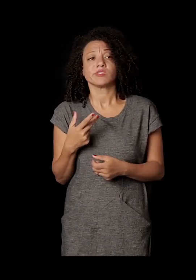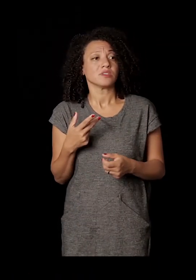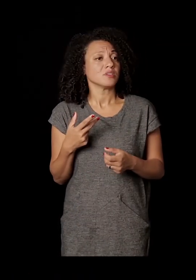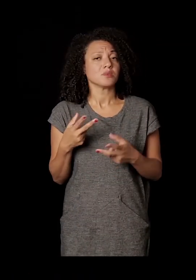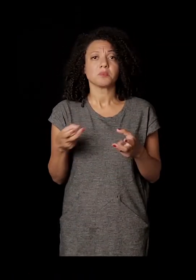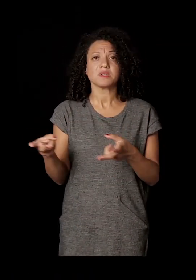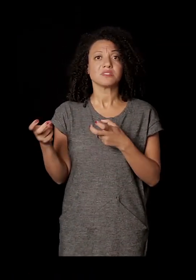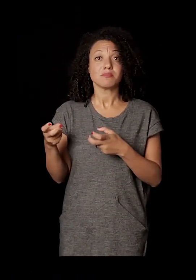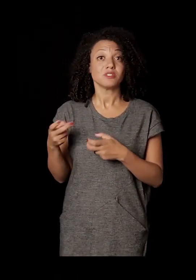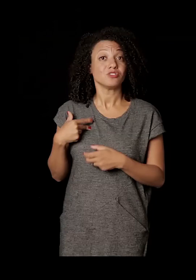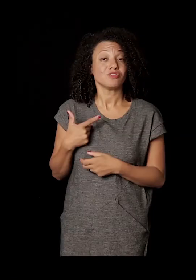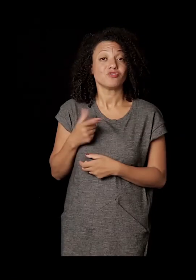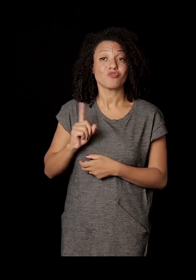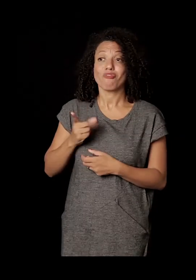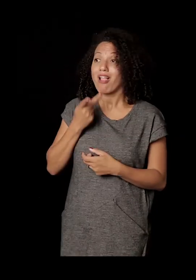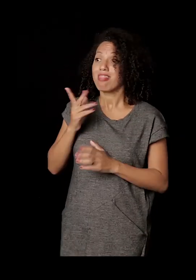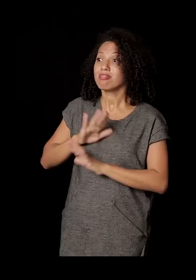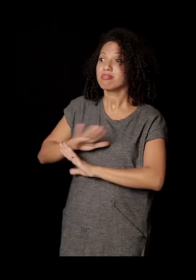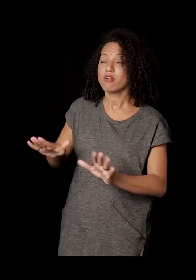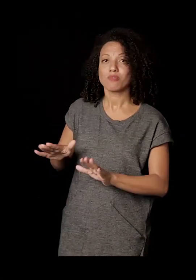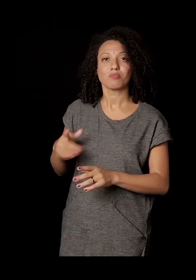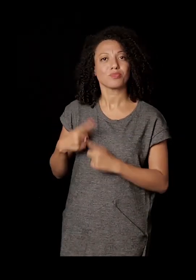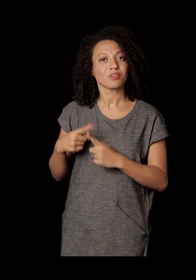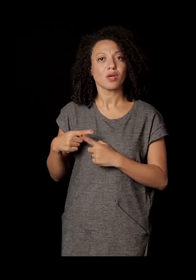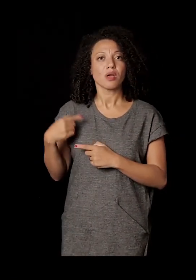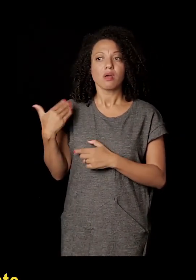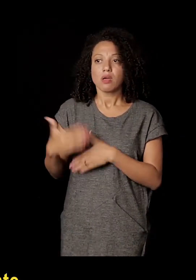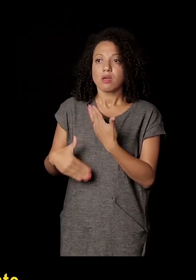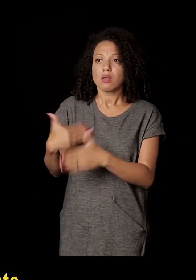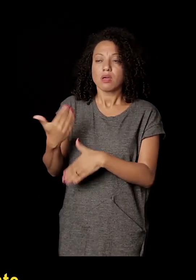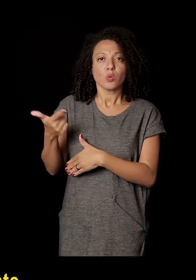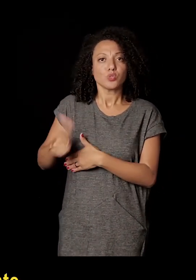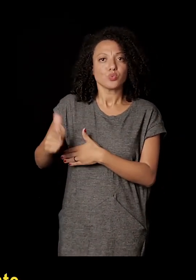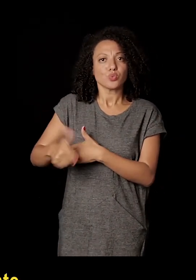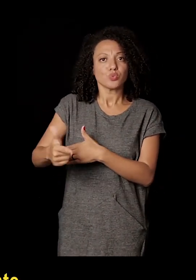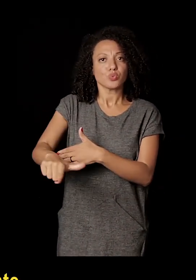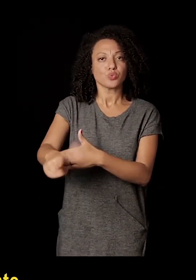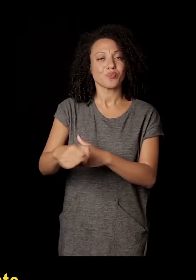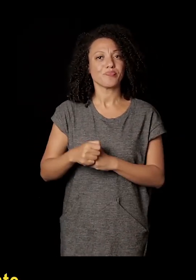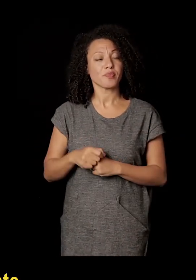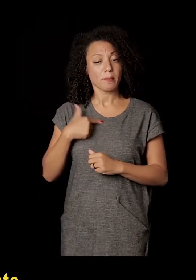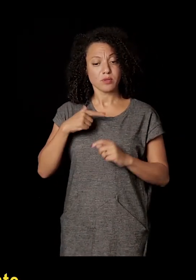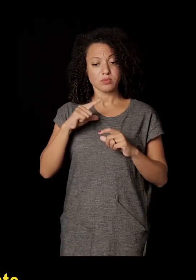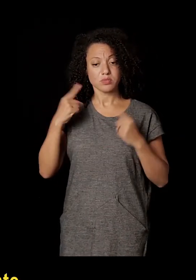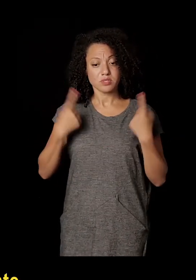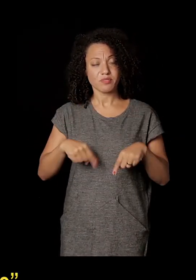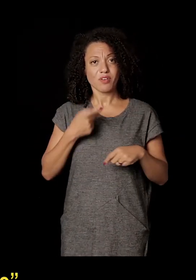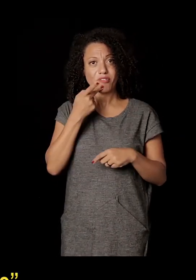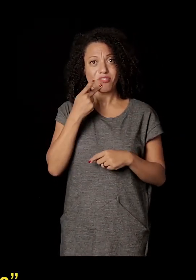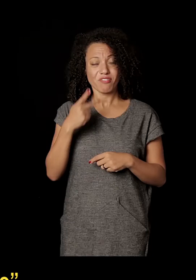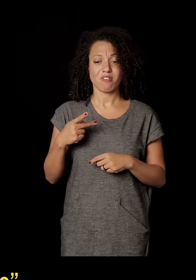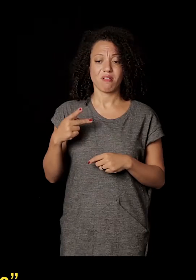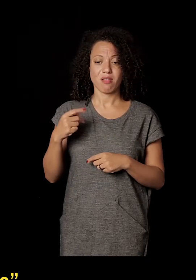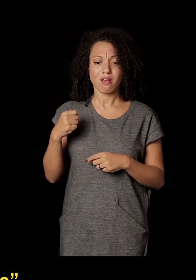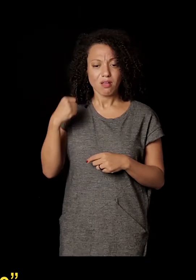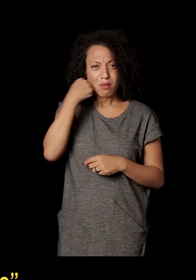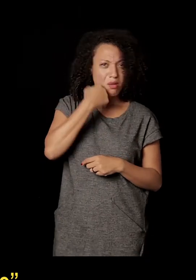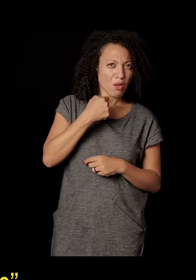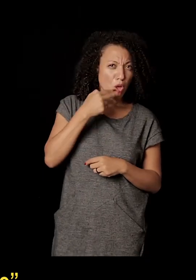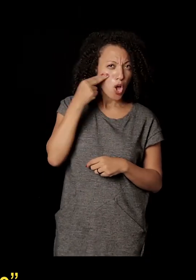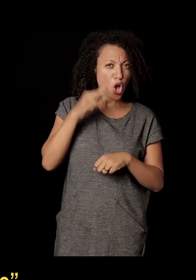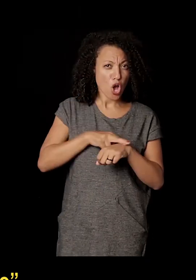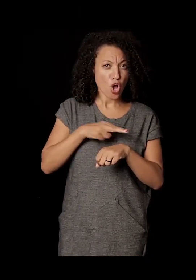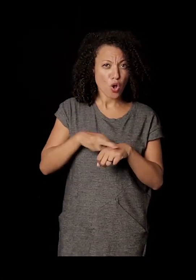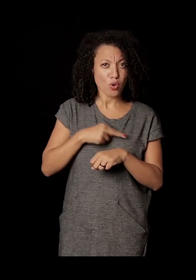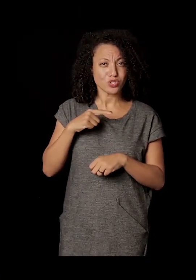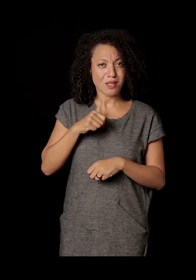pues, no debería ser así, y nosotros repetimos esas prácticas. El reto fue, no, obviamente, no hacer fotos de mujeres con sangre y la marca del morado aquí, y ya